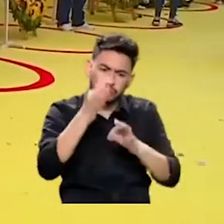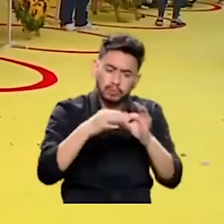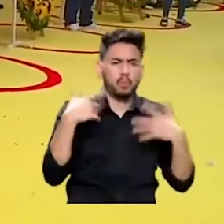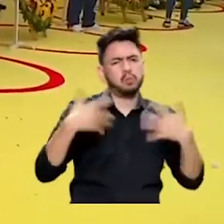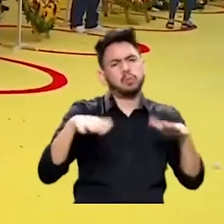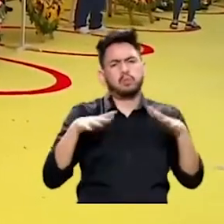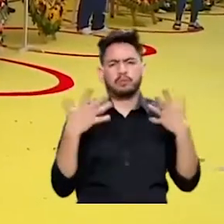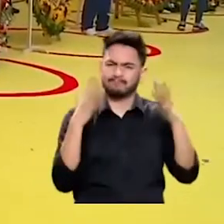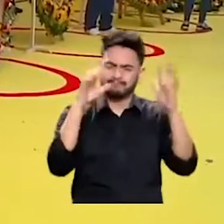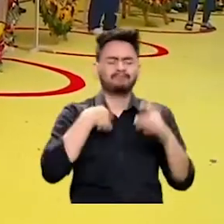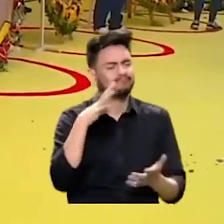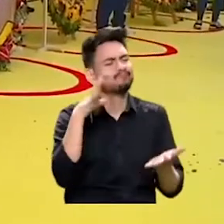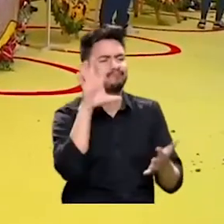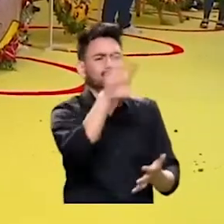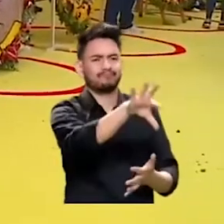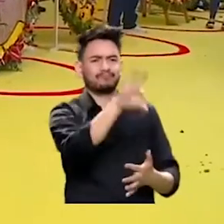más, felicitaciones, John Jairo.